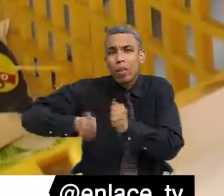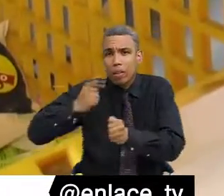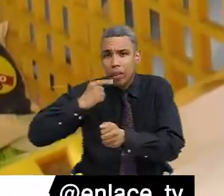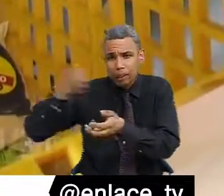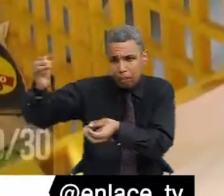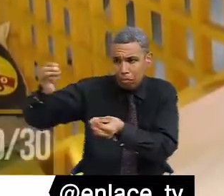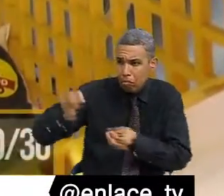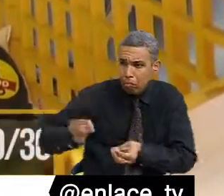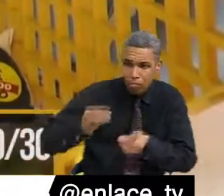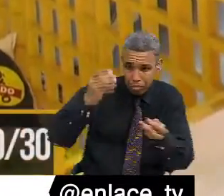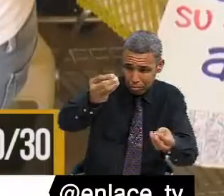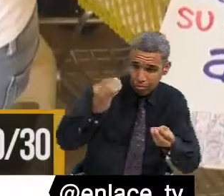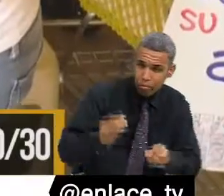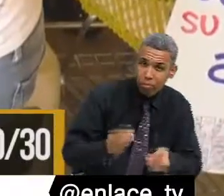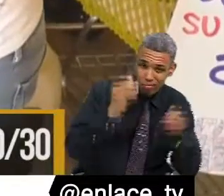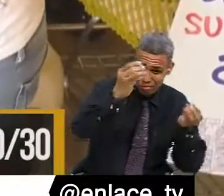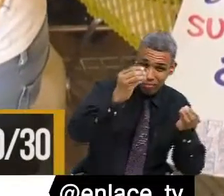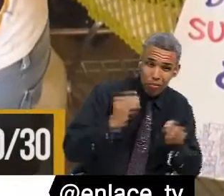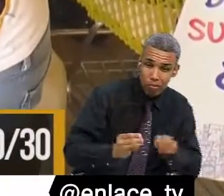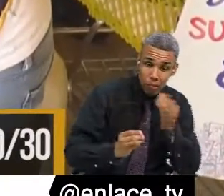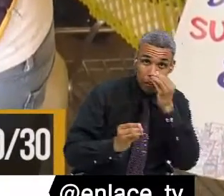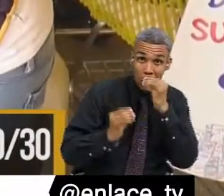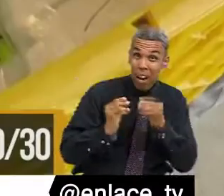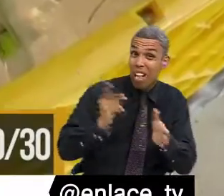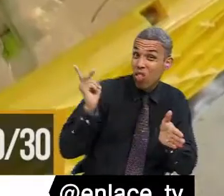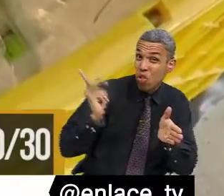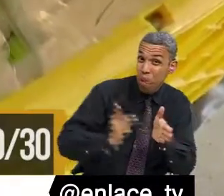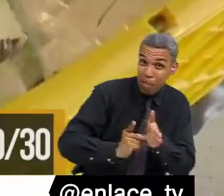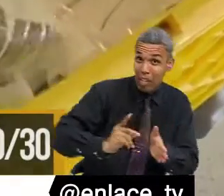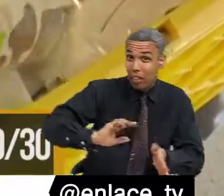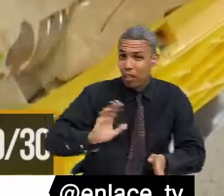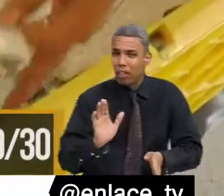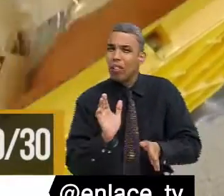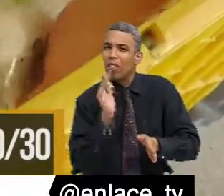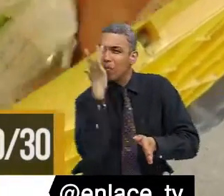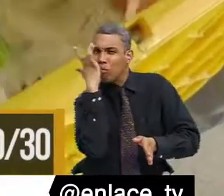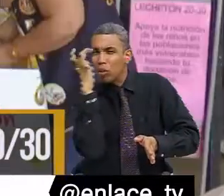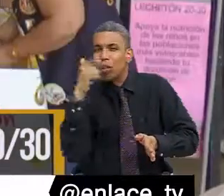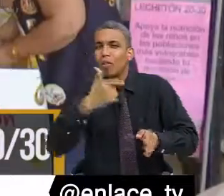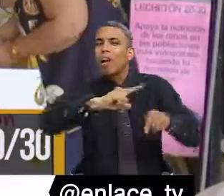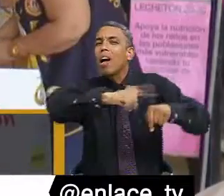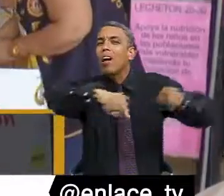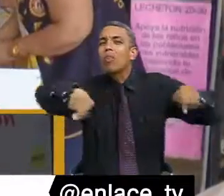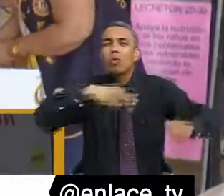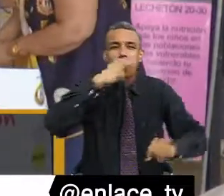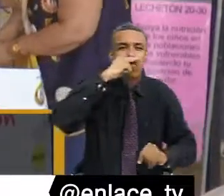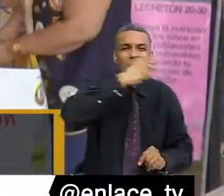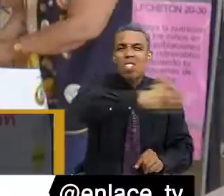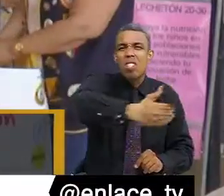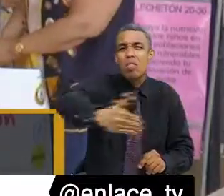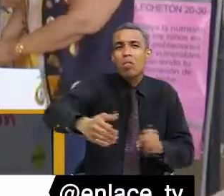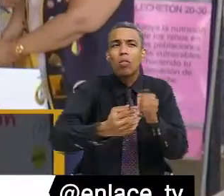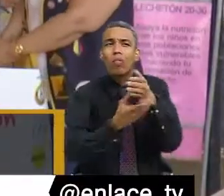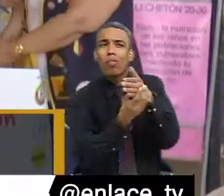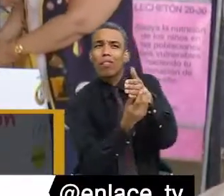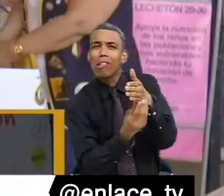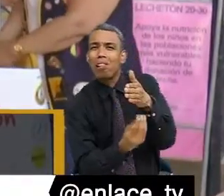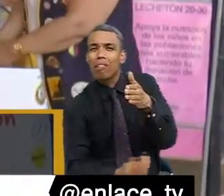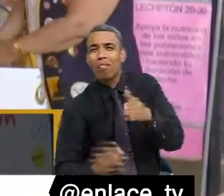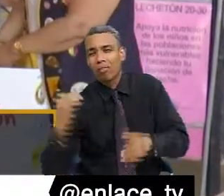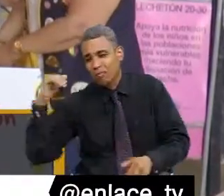2.000 litros de leche para suplir una de las necesidades de los niños y niñas de escasos recursos económicos. Sí, una bolsa de leche a partir de